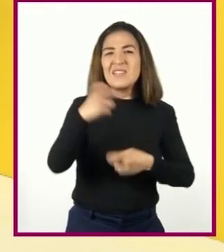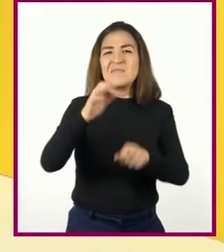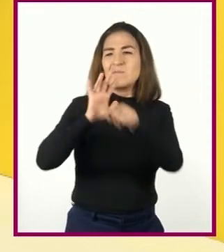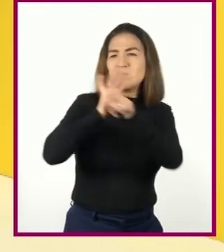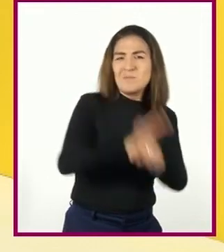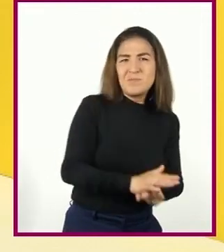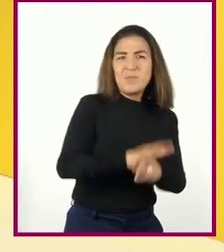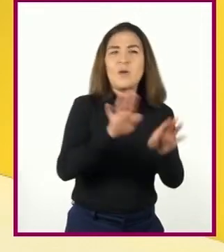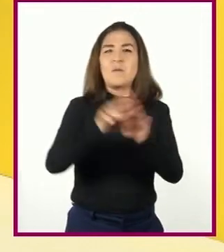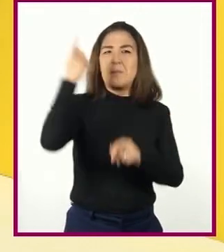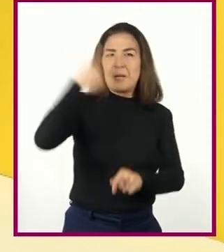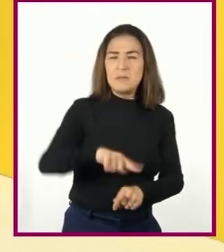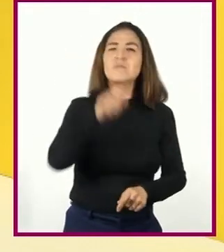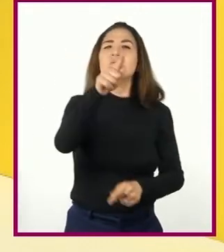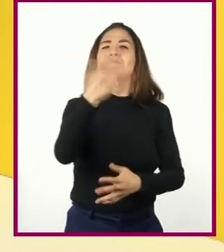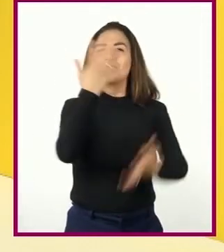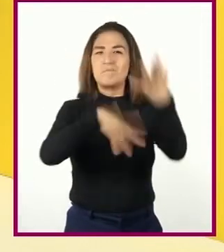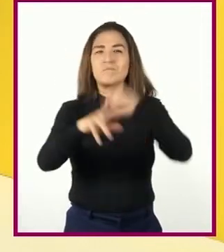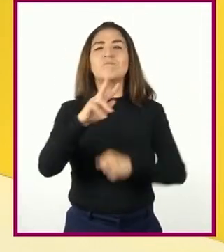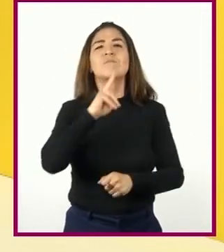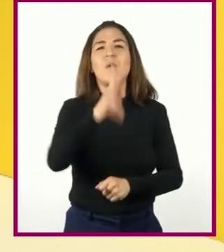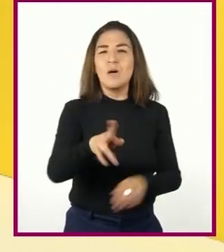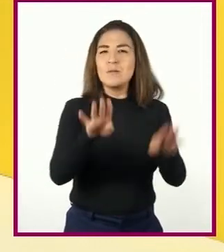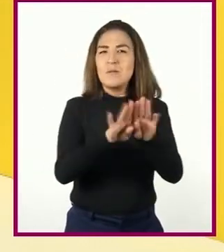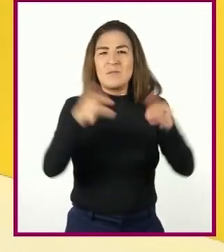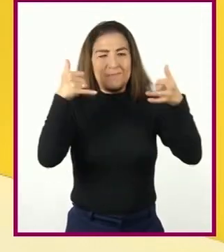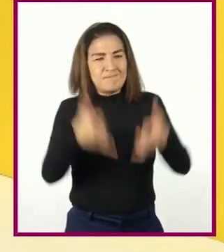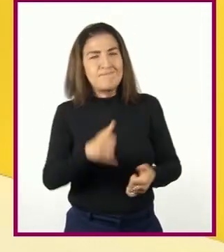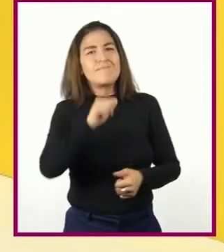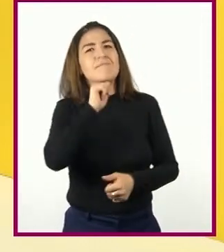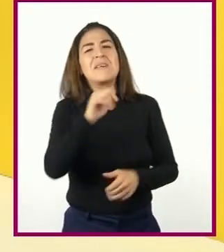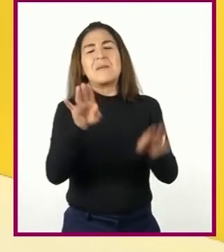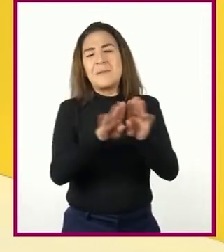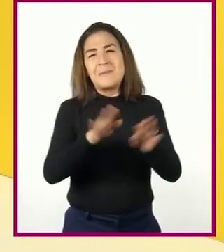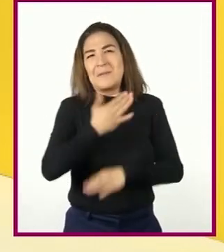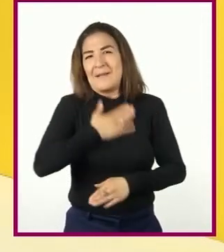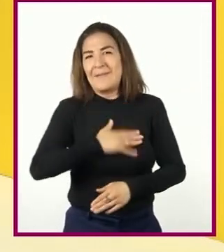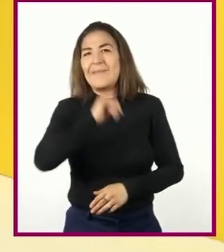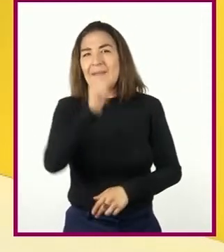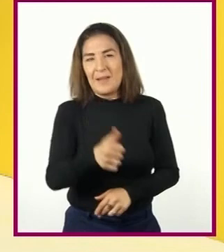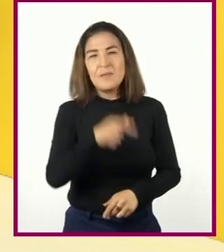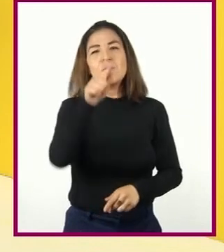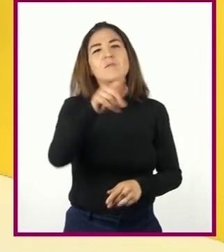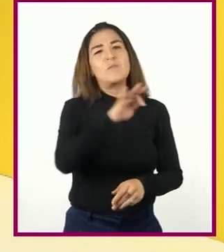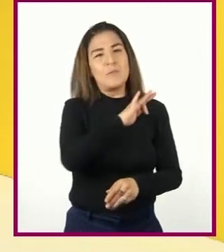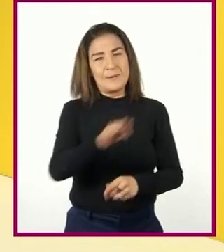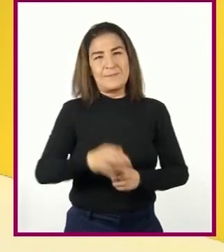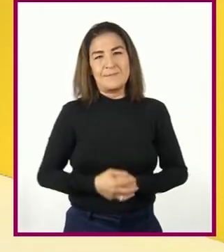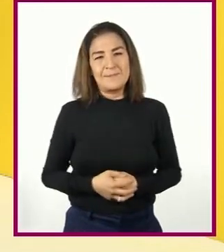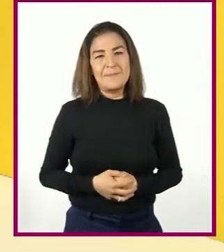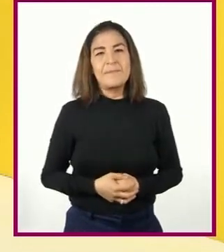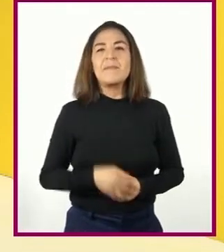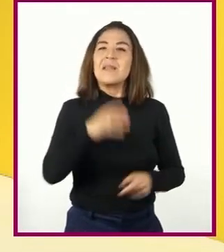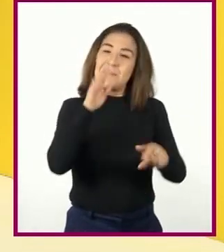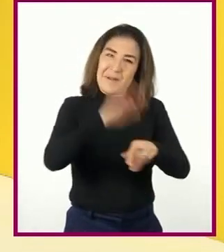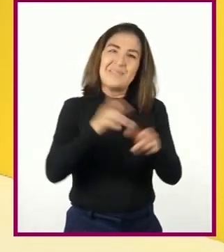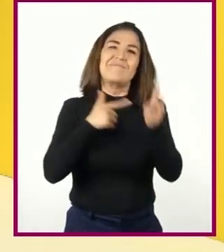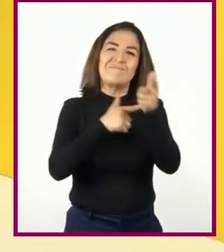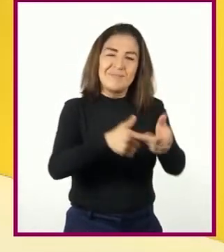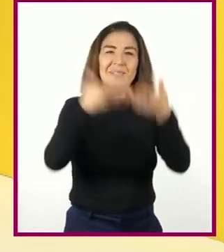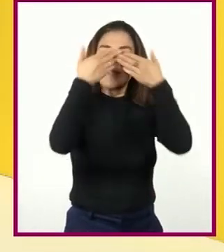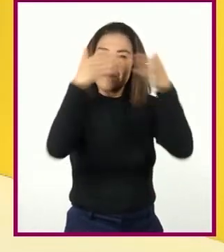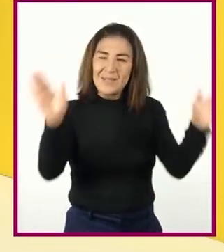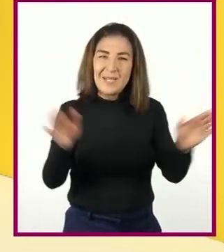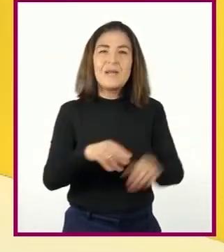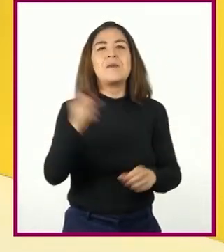razonando, levantando la voz contra la injusticia y actuando éticamente. Aún nos queda mucho por explorar y descubrir.